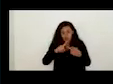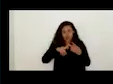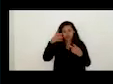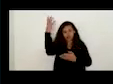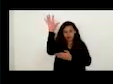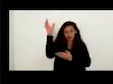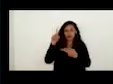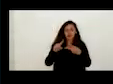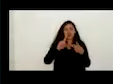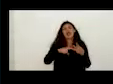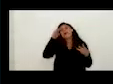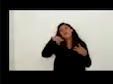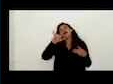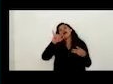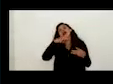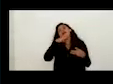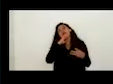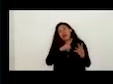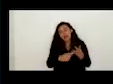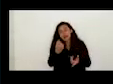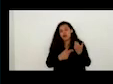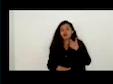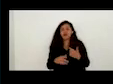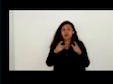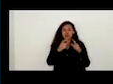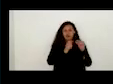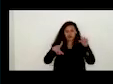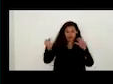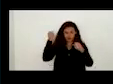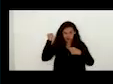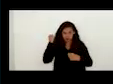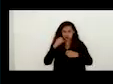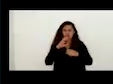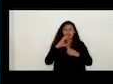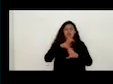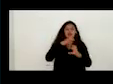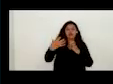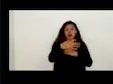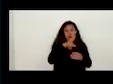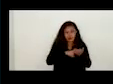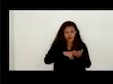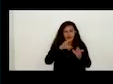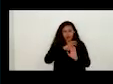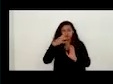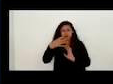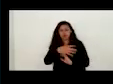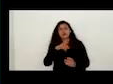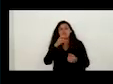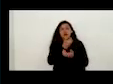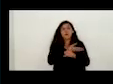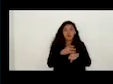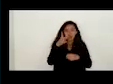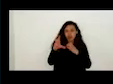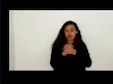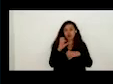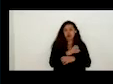y algunas verduras como espinacas, brócoli, coliflor, que nos dan una fuente muy, muy importante de estas vitaminas